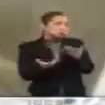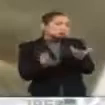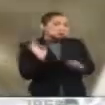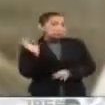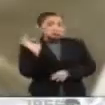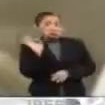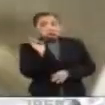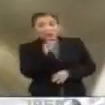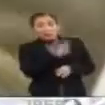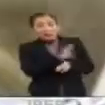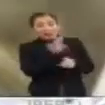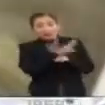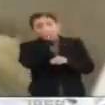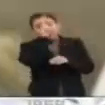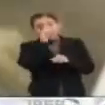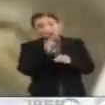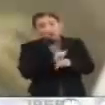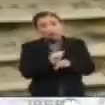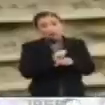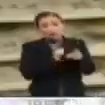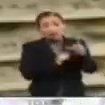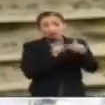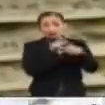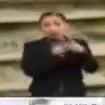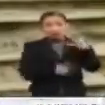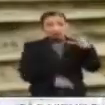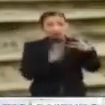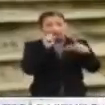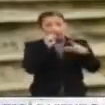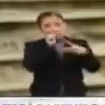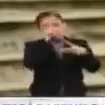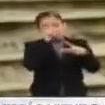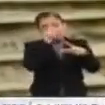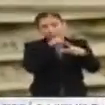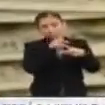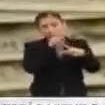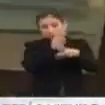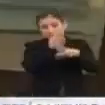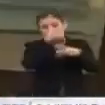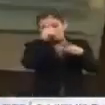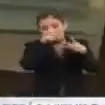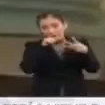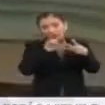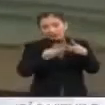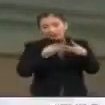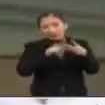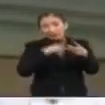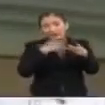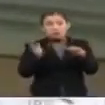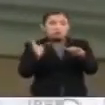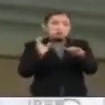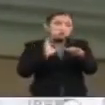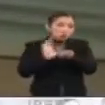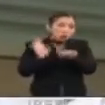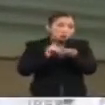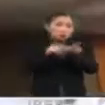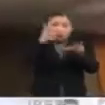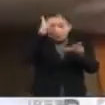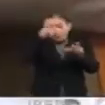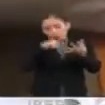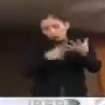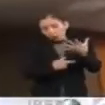sustantivamente Brasil, México y Argentina, en ese orden, y después probablemente Colombia y Perú sean